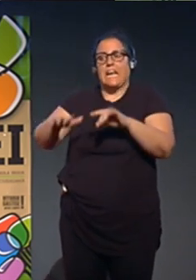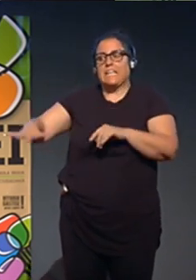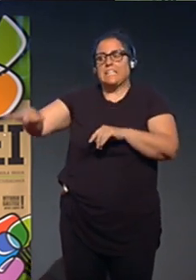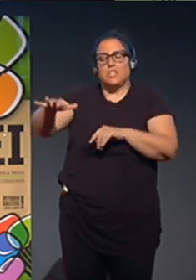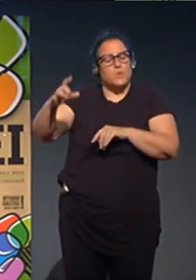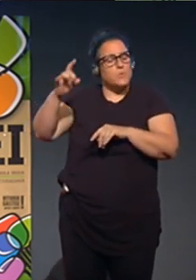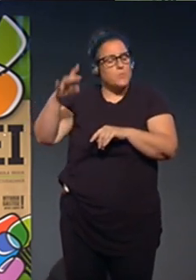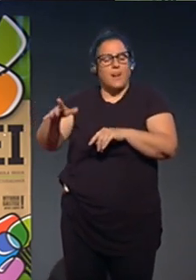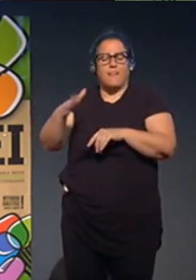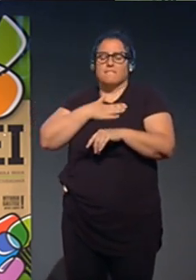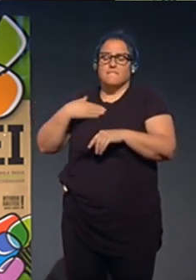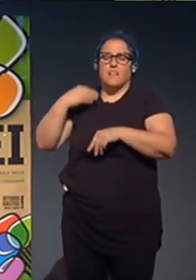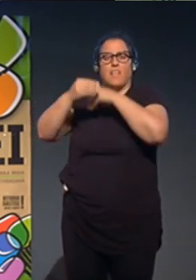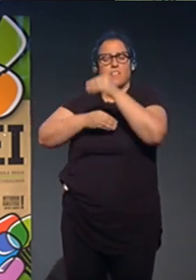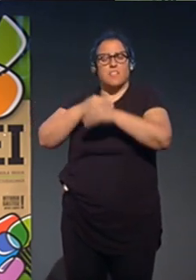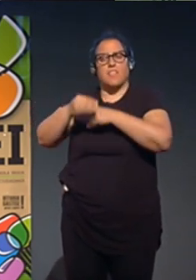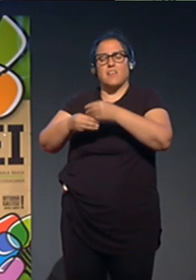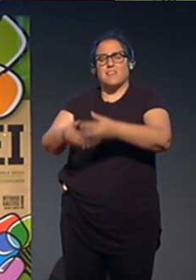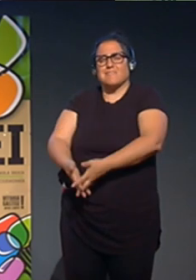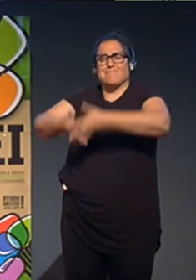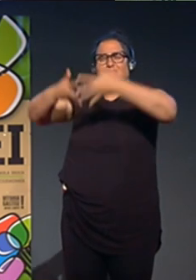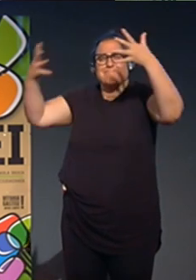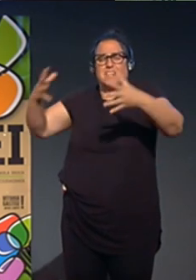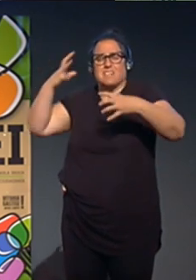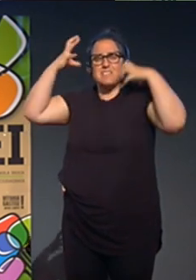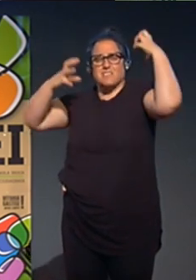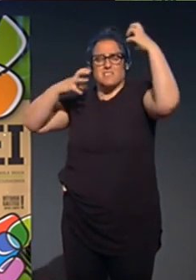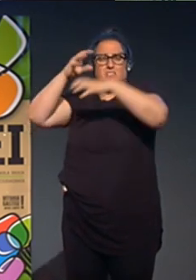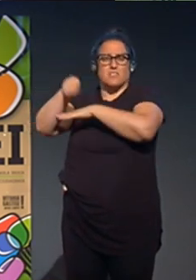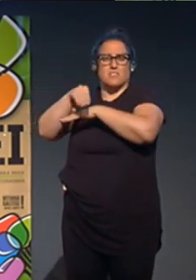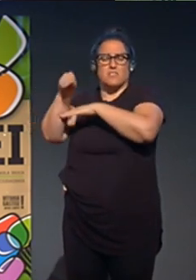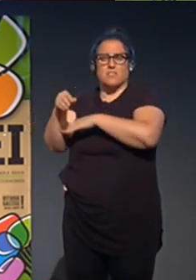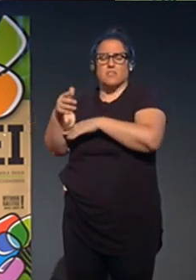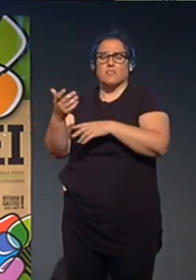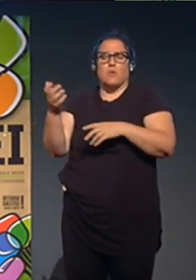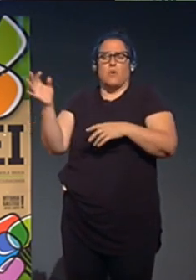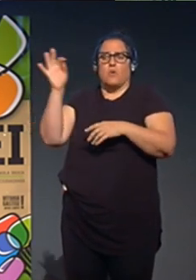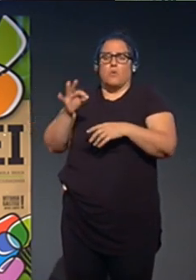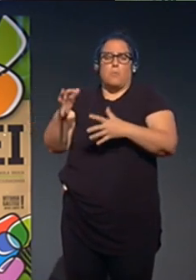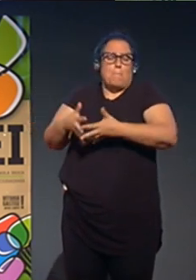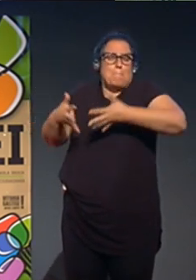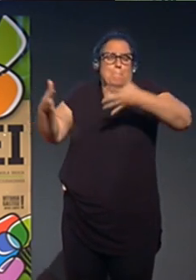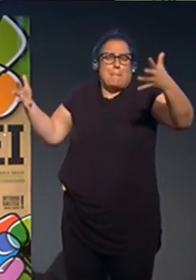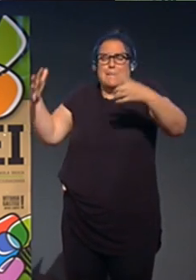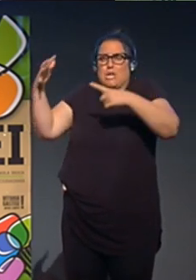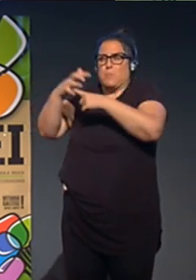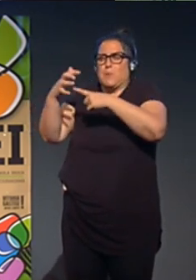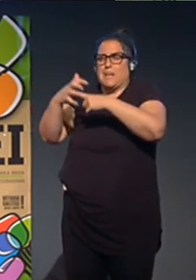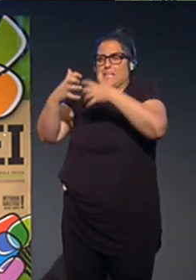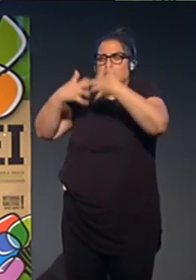quiere llevar a cabo una serie de macrogranjas o una macr parques